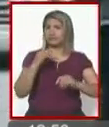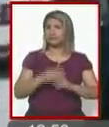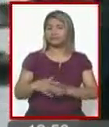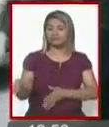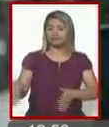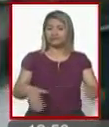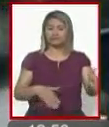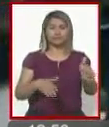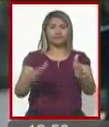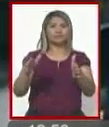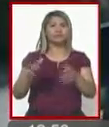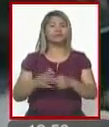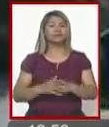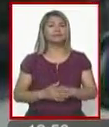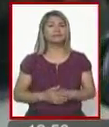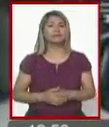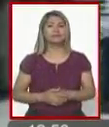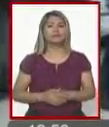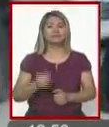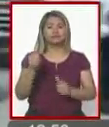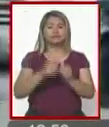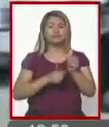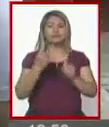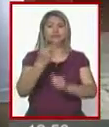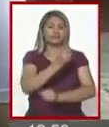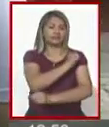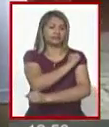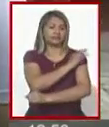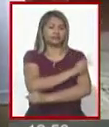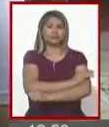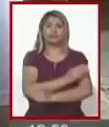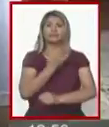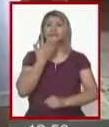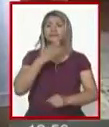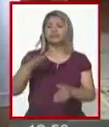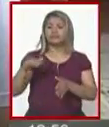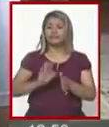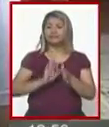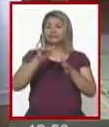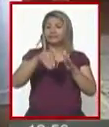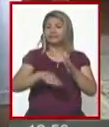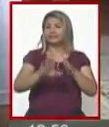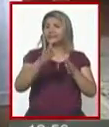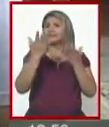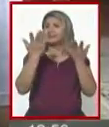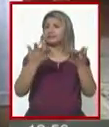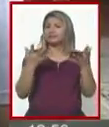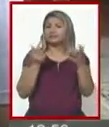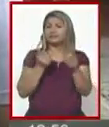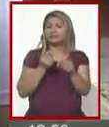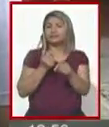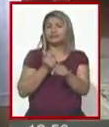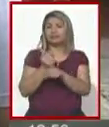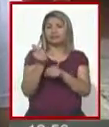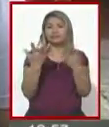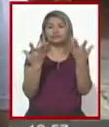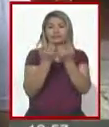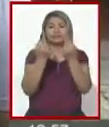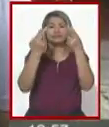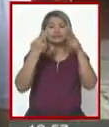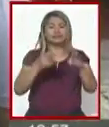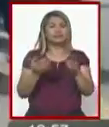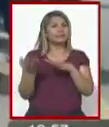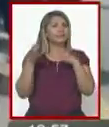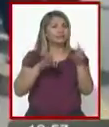una carretera que que en cada dos kilómetros vemos baches y justamente por estos baches donde hay accidentes y hay muertes de